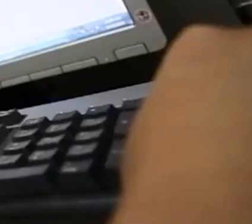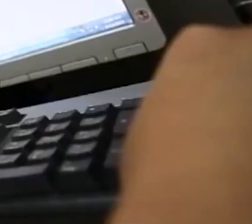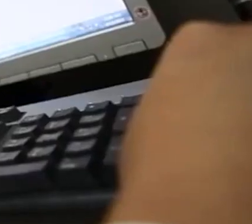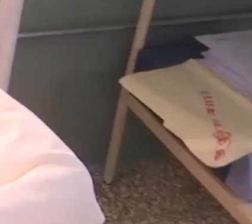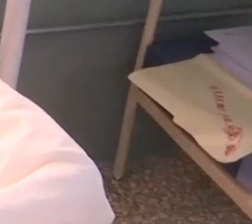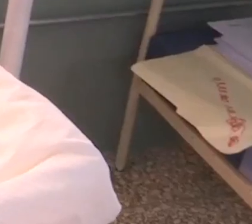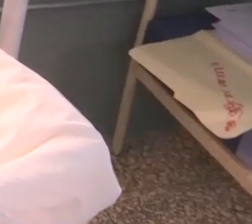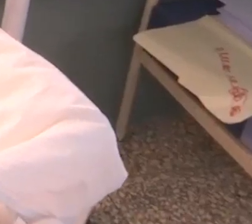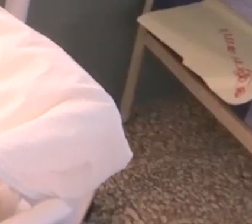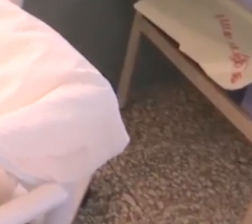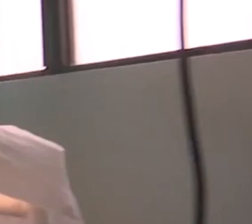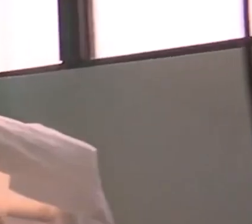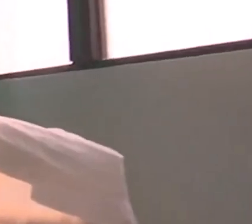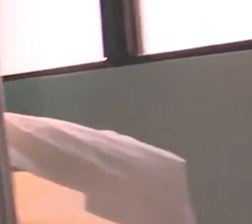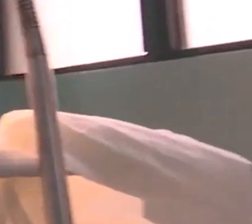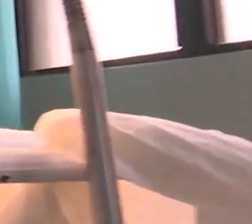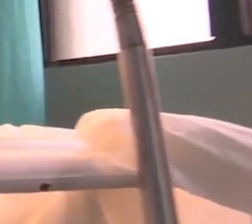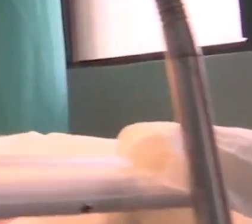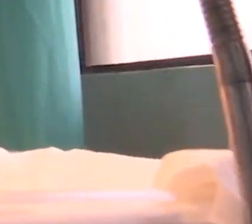pesos.